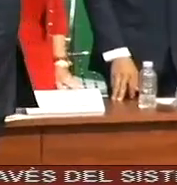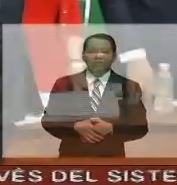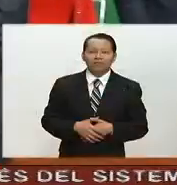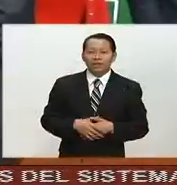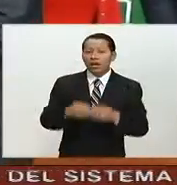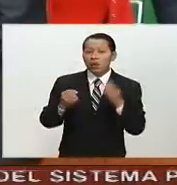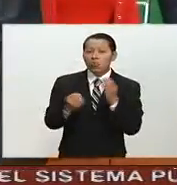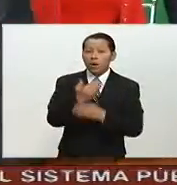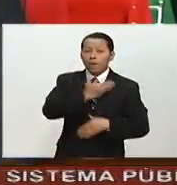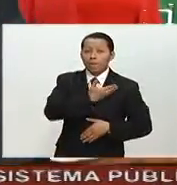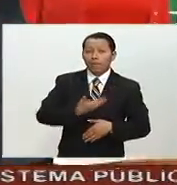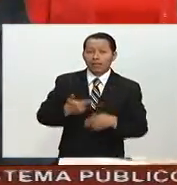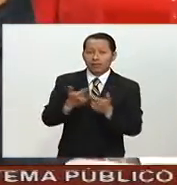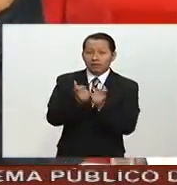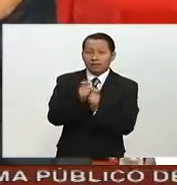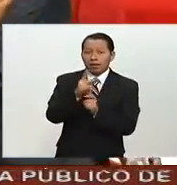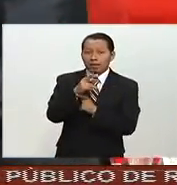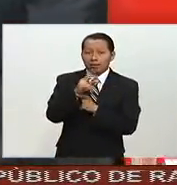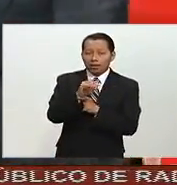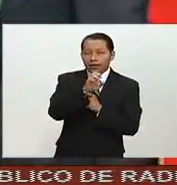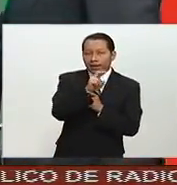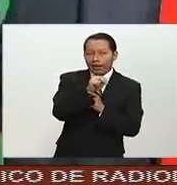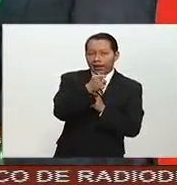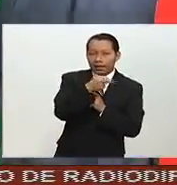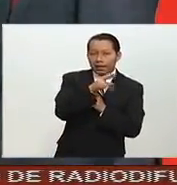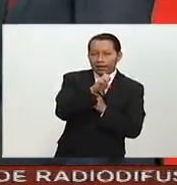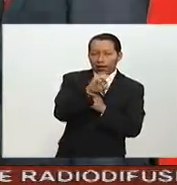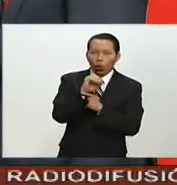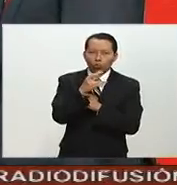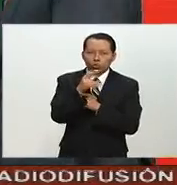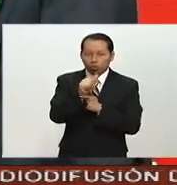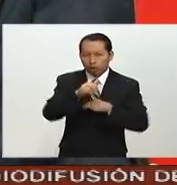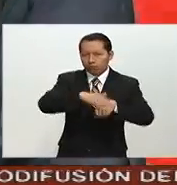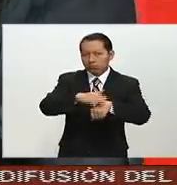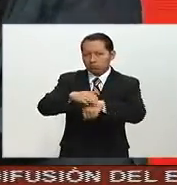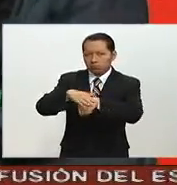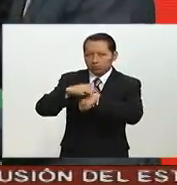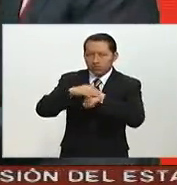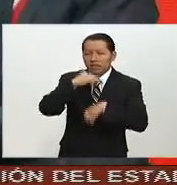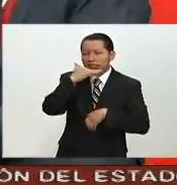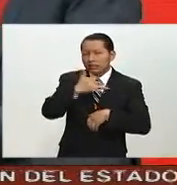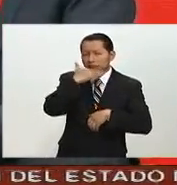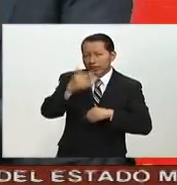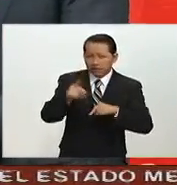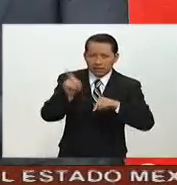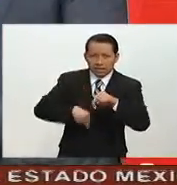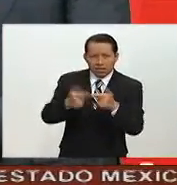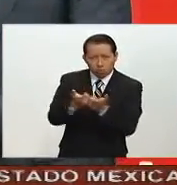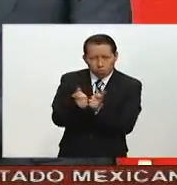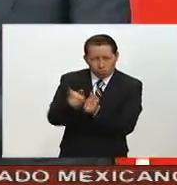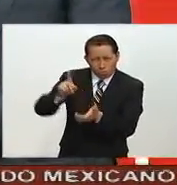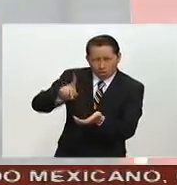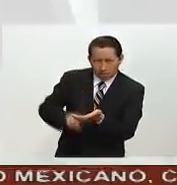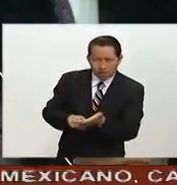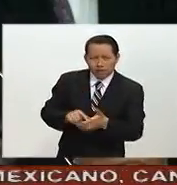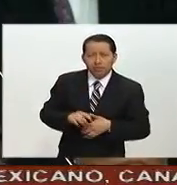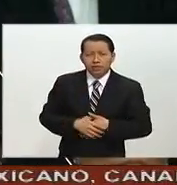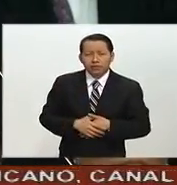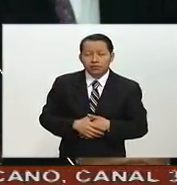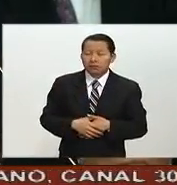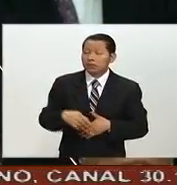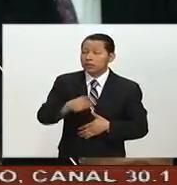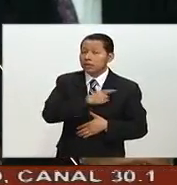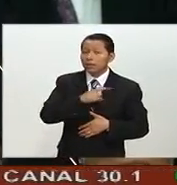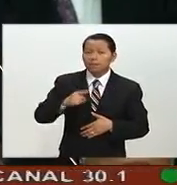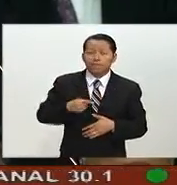El nuevo presidente del PRI, Enrique Ochoa, llama a crear un órgano anticorrupción al interior del partido político. Tenemos que